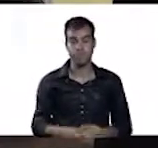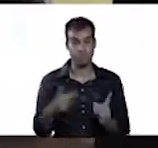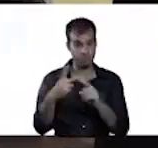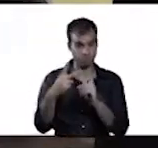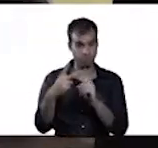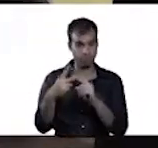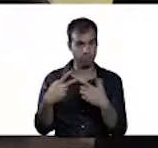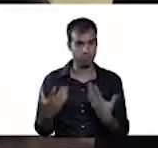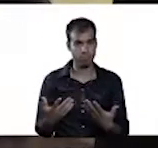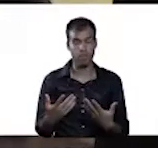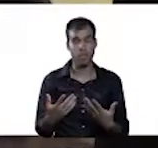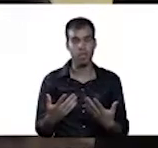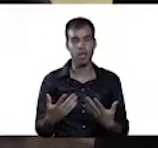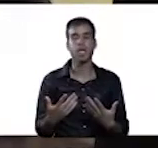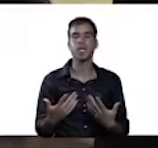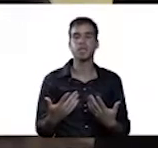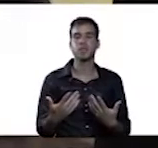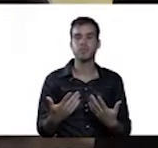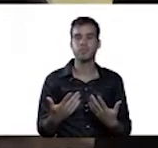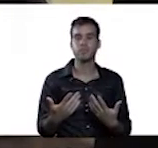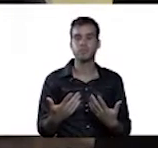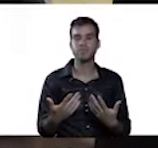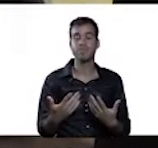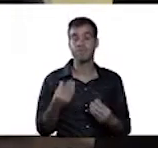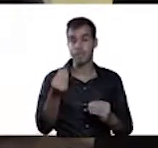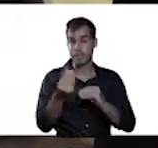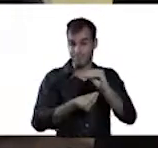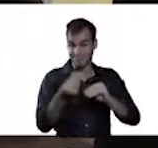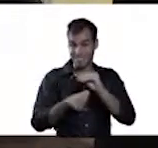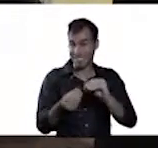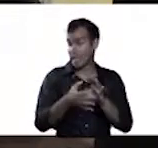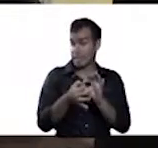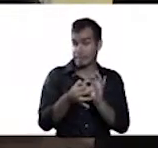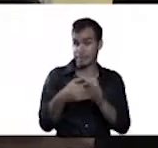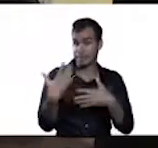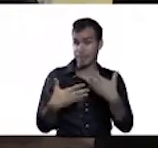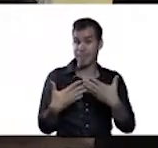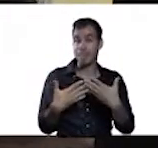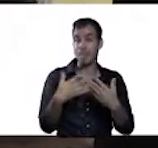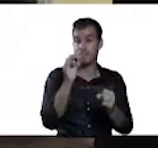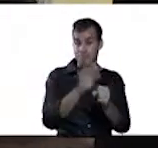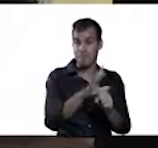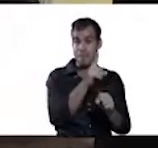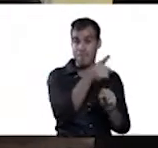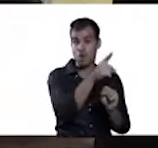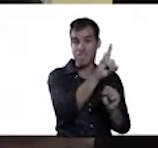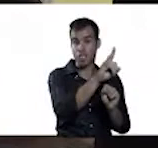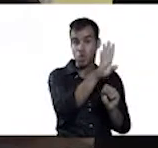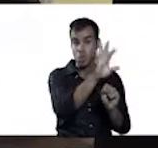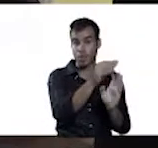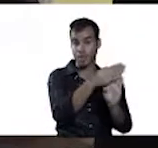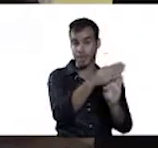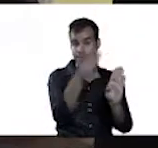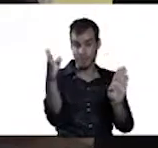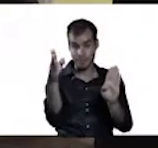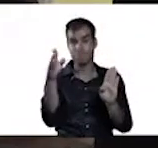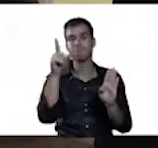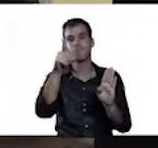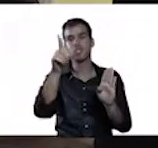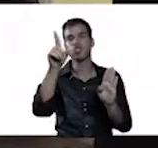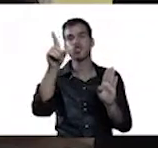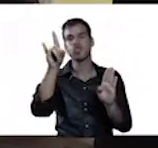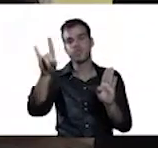El segundo contenido sería la estabilización, el reformismo y crisis de